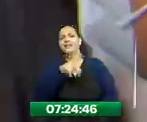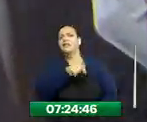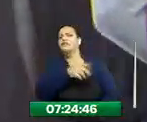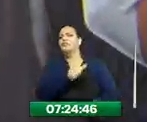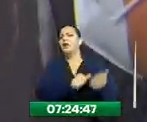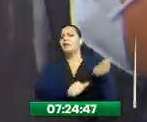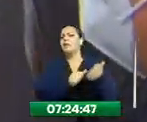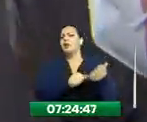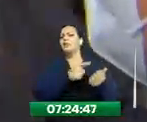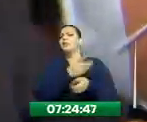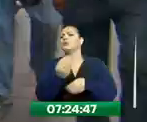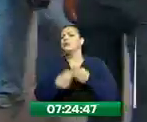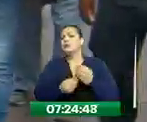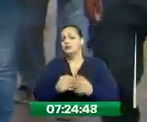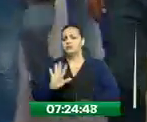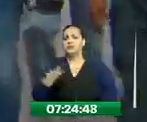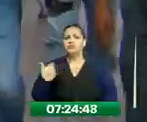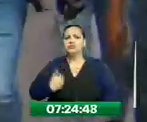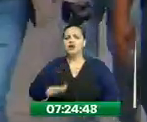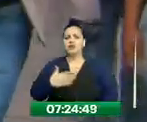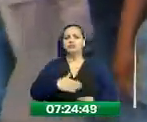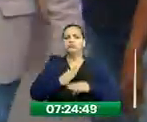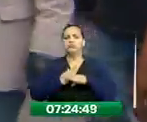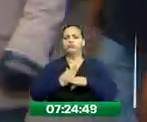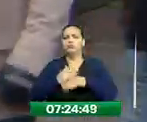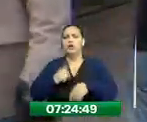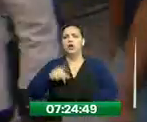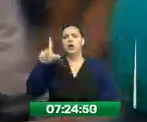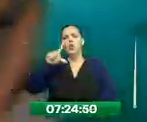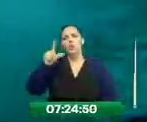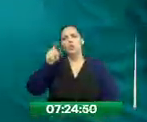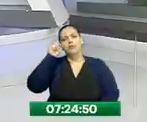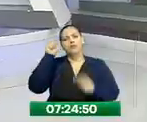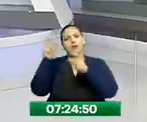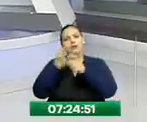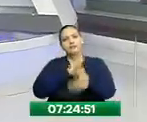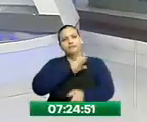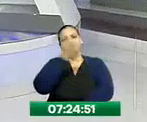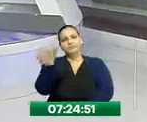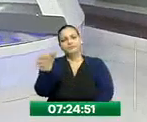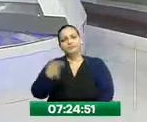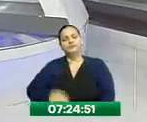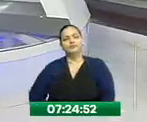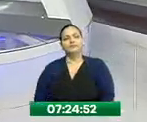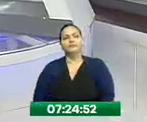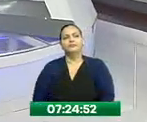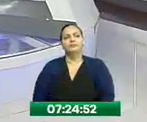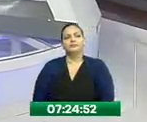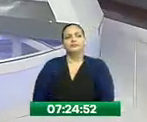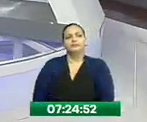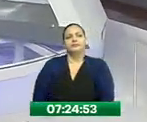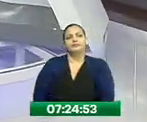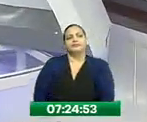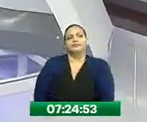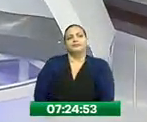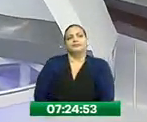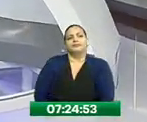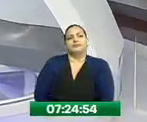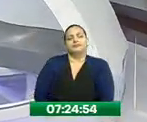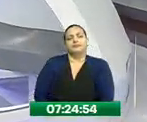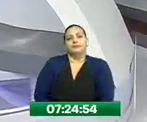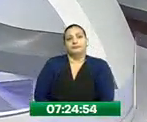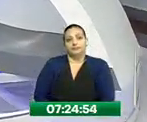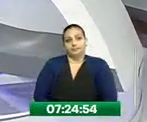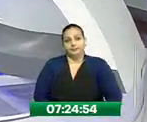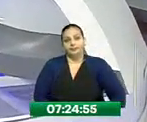a la fiscalía en unos minutos. Informó Julio César Saona. Y dictan prisión preventiva contra